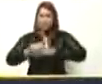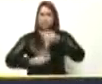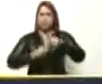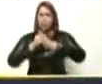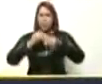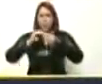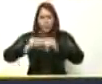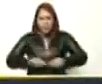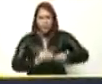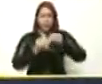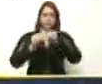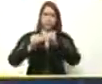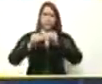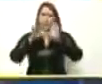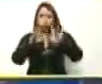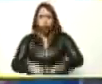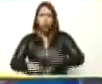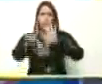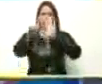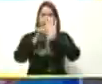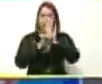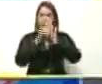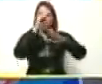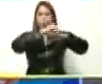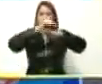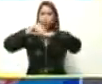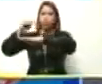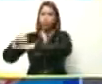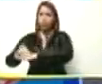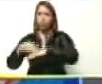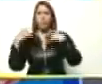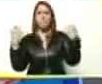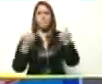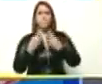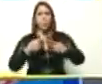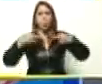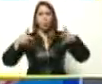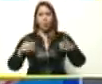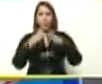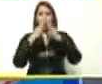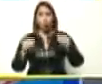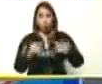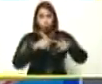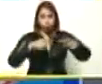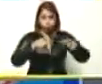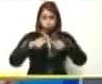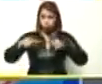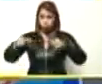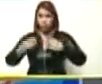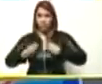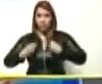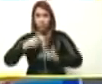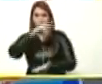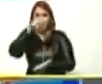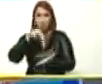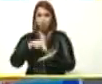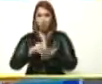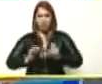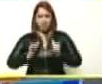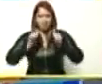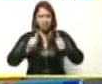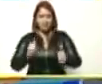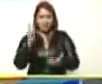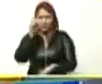con consulta pública, a todos los sectores, de la vida nacional, comenzó, desde su llegada, una